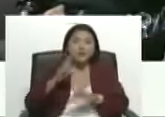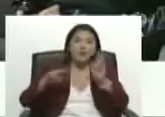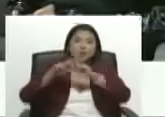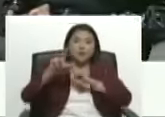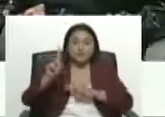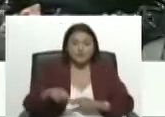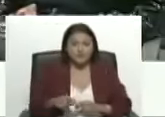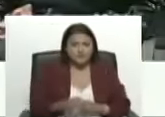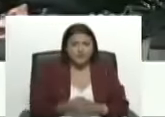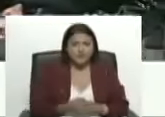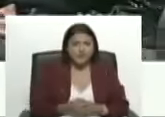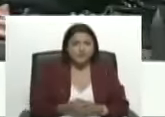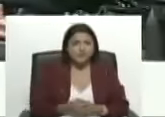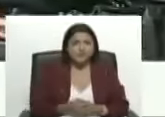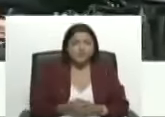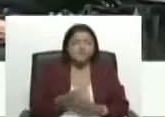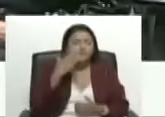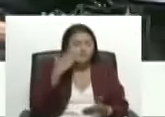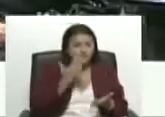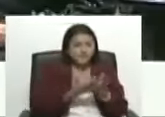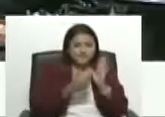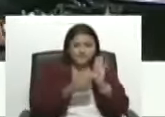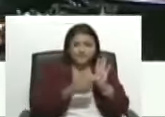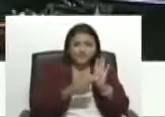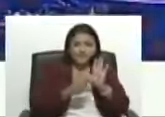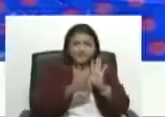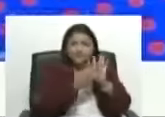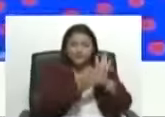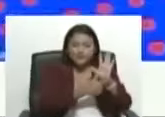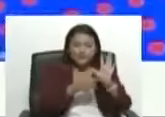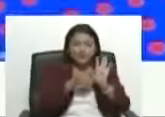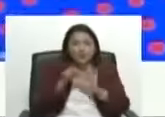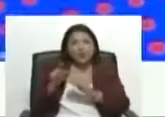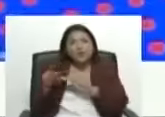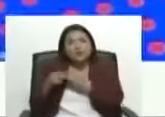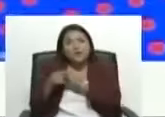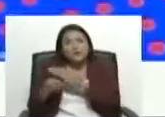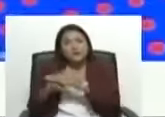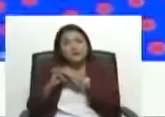Unidas. Yo quiero mostrar el mapa de Guyana.